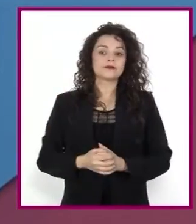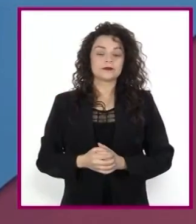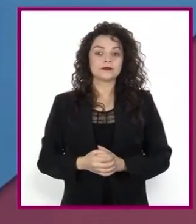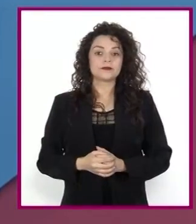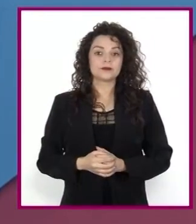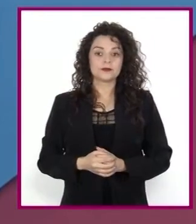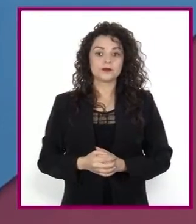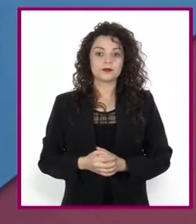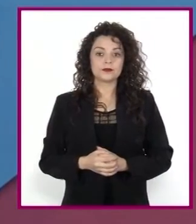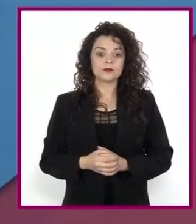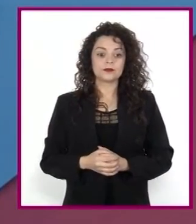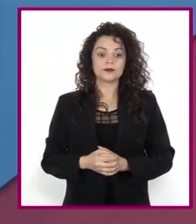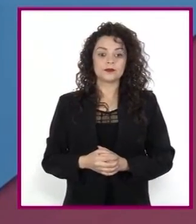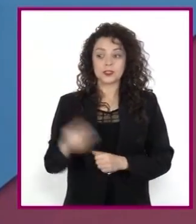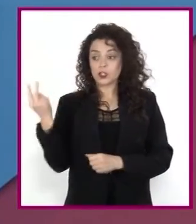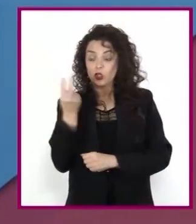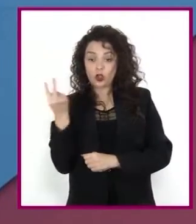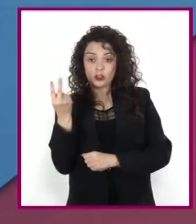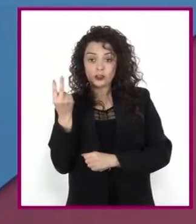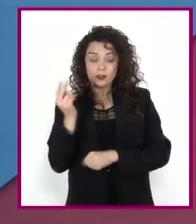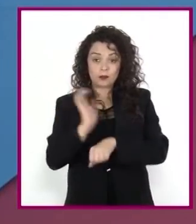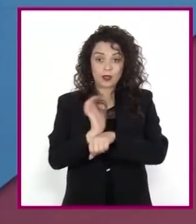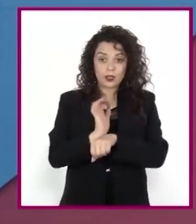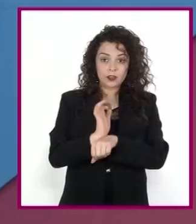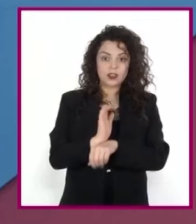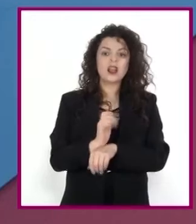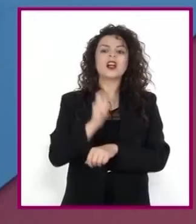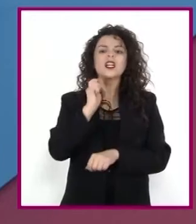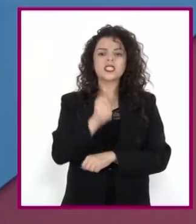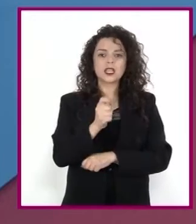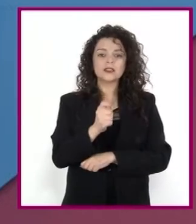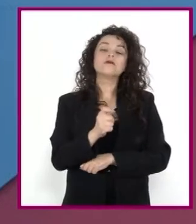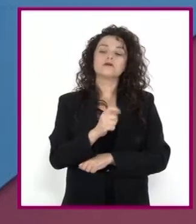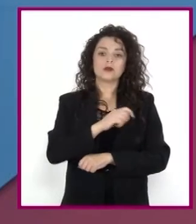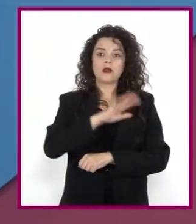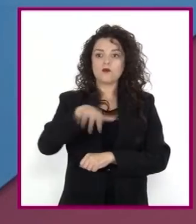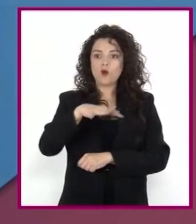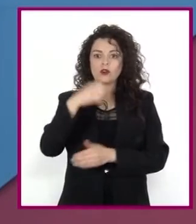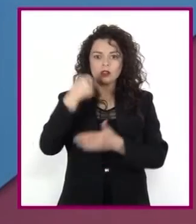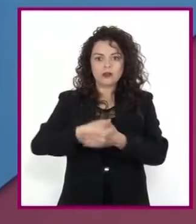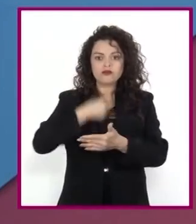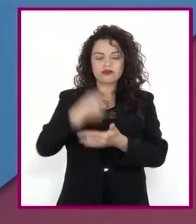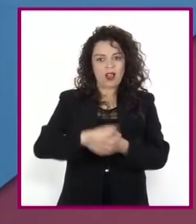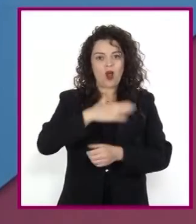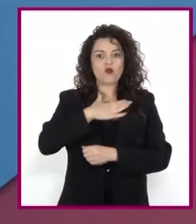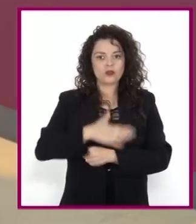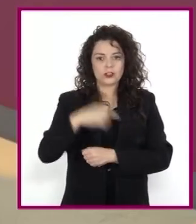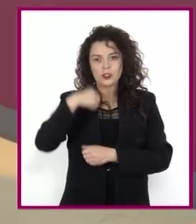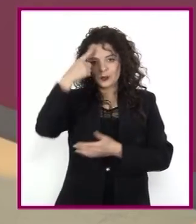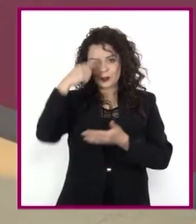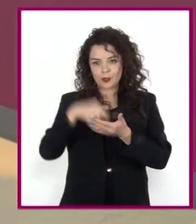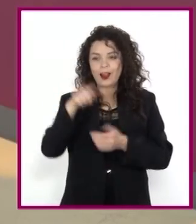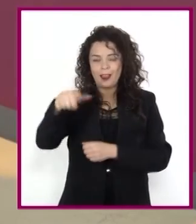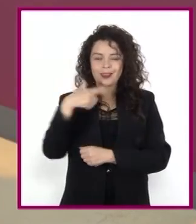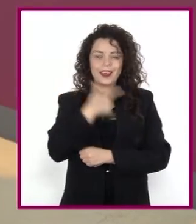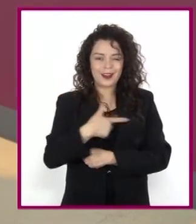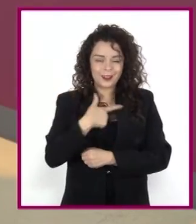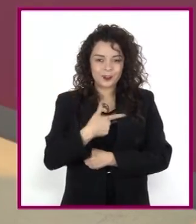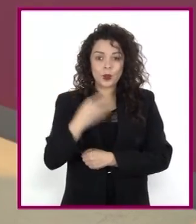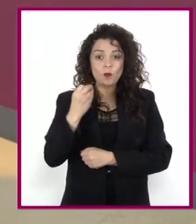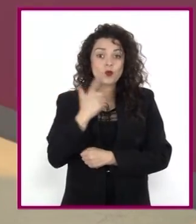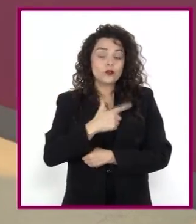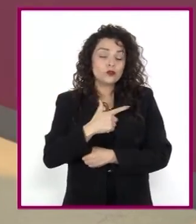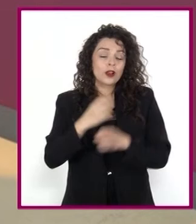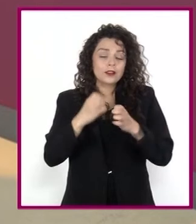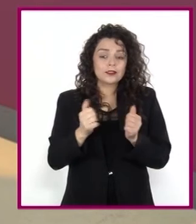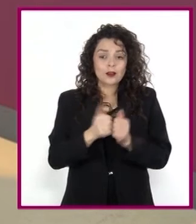Rob Reiner. Ambos filmes tratan sobre la búsqueda de la justicia. Seguro les encantarán. Ha sido un gusto